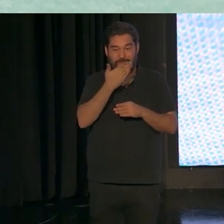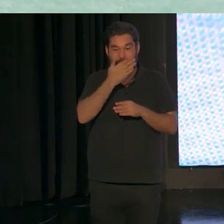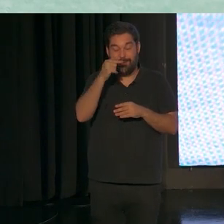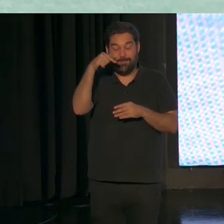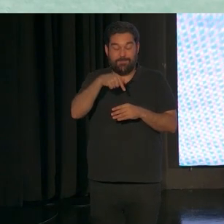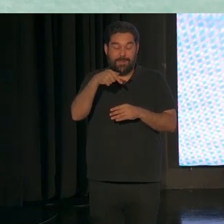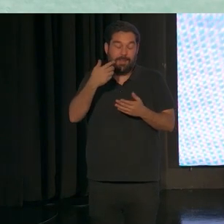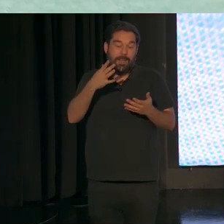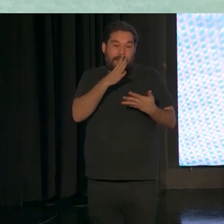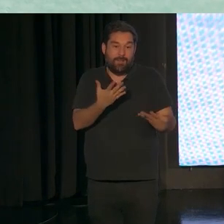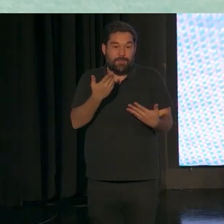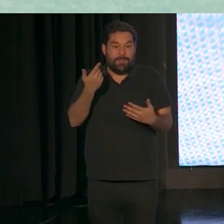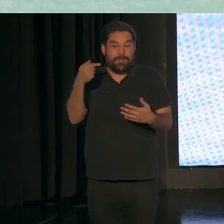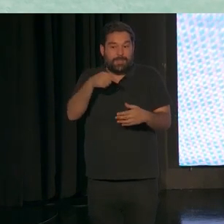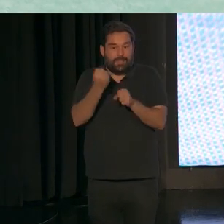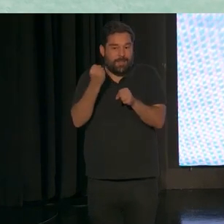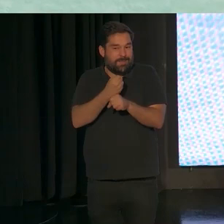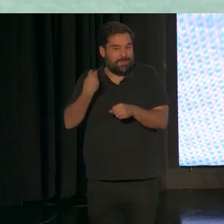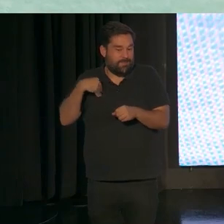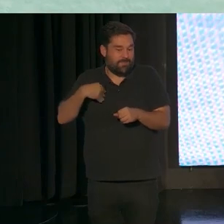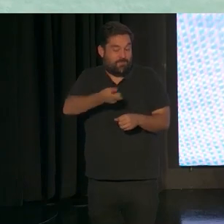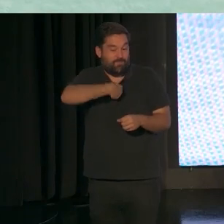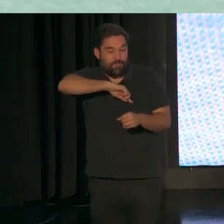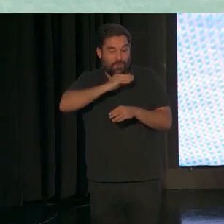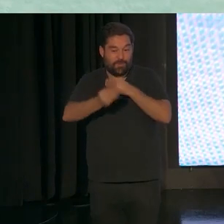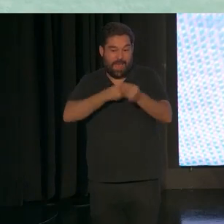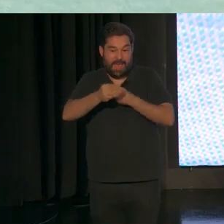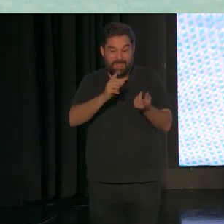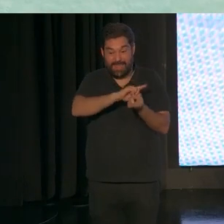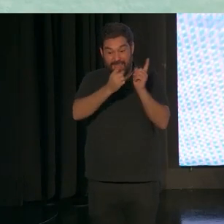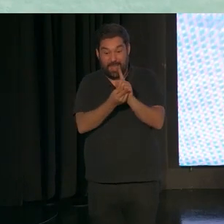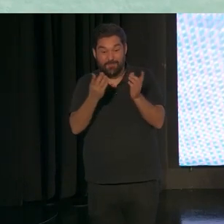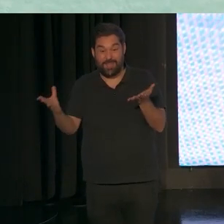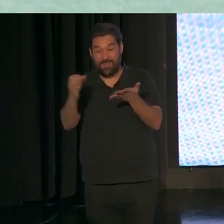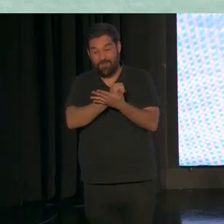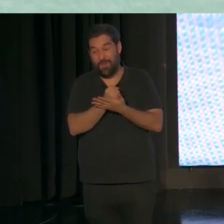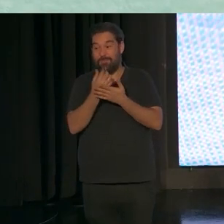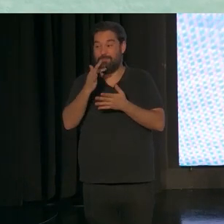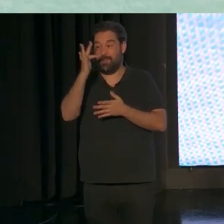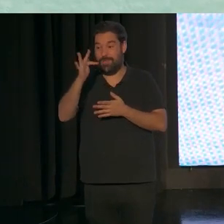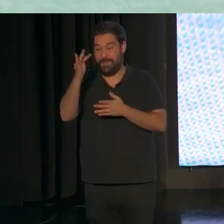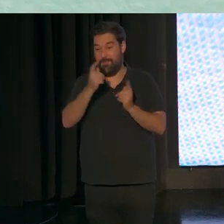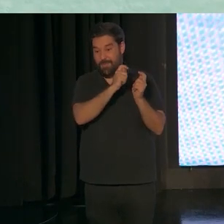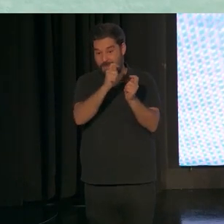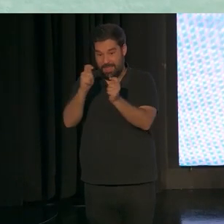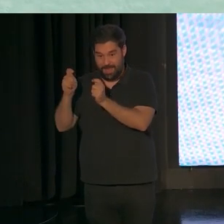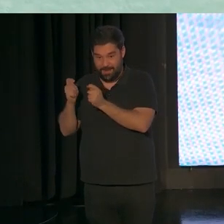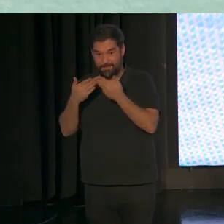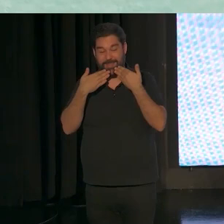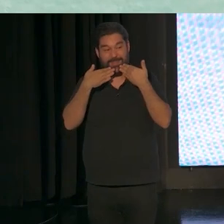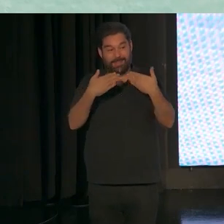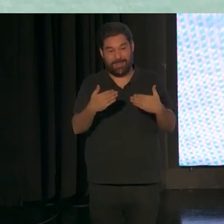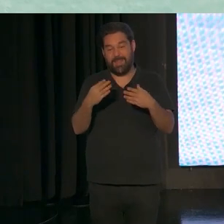trabajo que hacemos no intentar impulsar cambios que beneficien a todos a todos los alumnos así que pues eso muy agradecida a plena